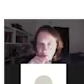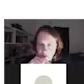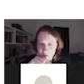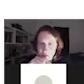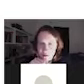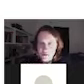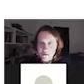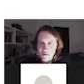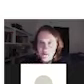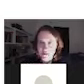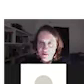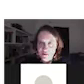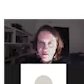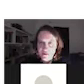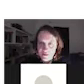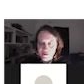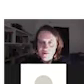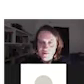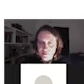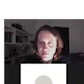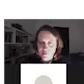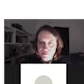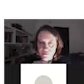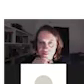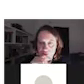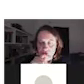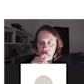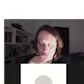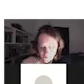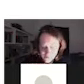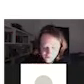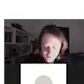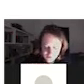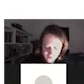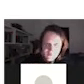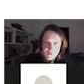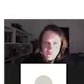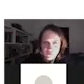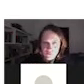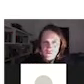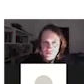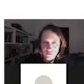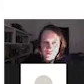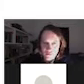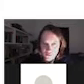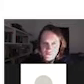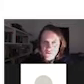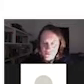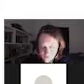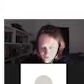en aquel entonces como no nos conocimos, y empezando a escribir las cosas que sí, estamos observando,